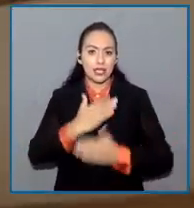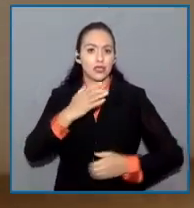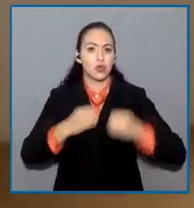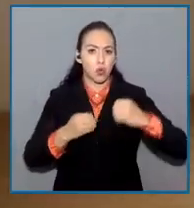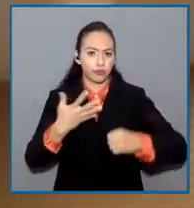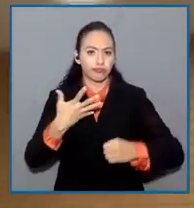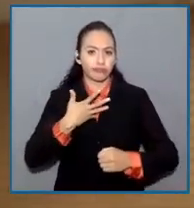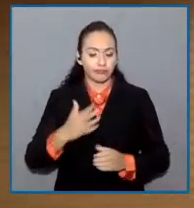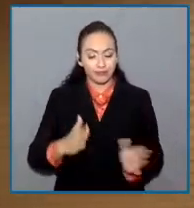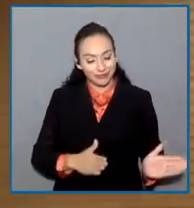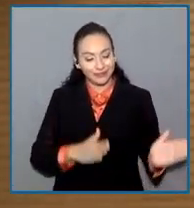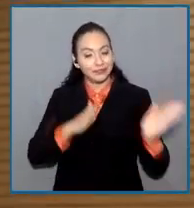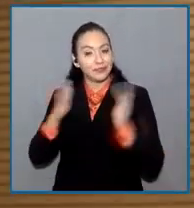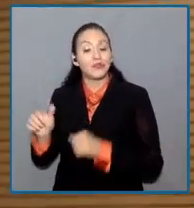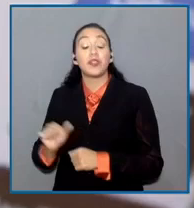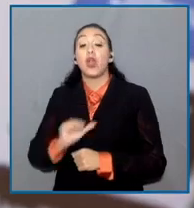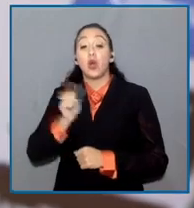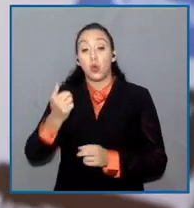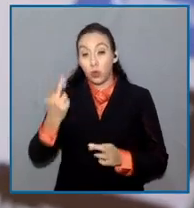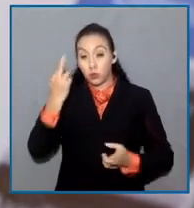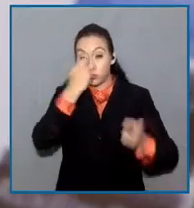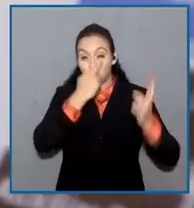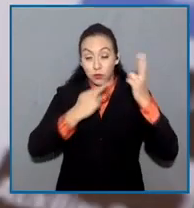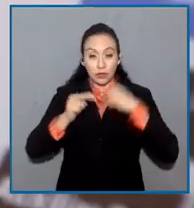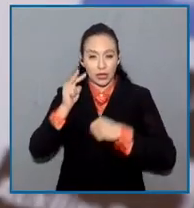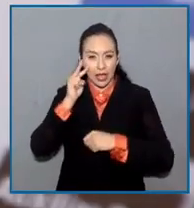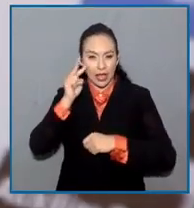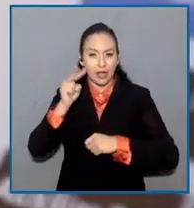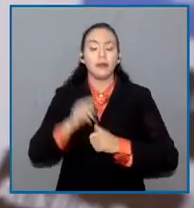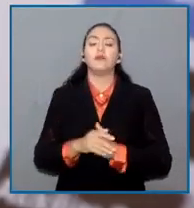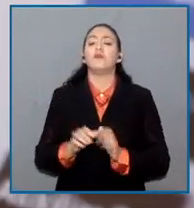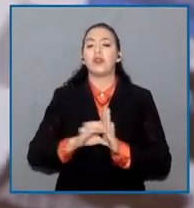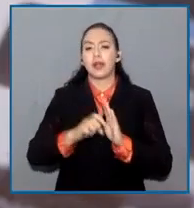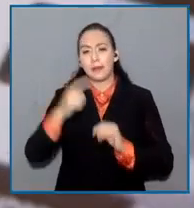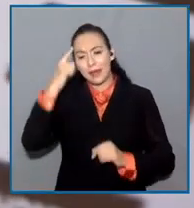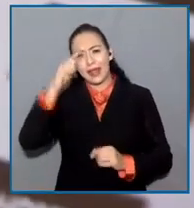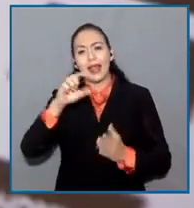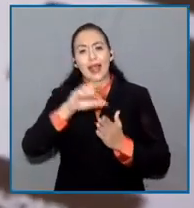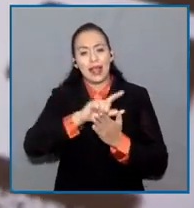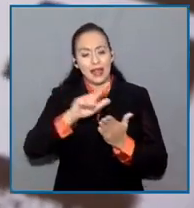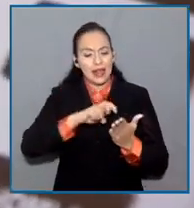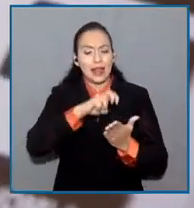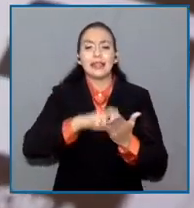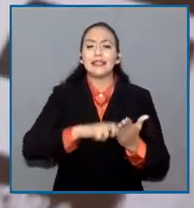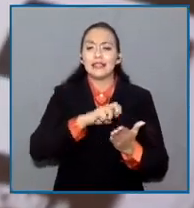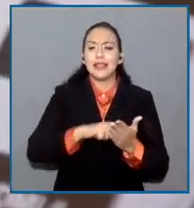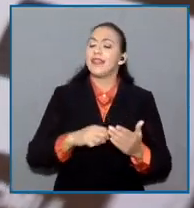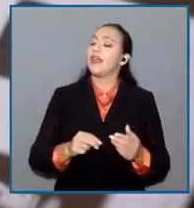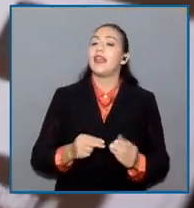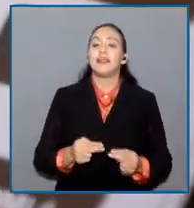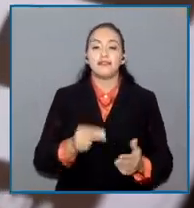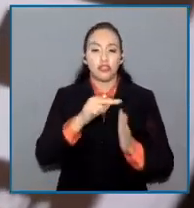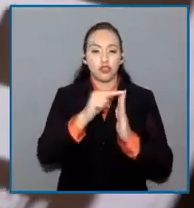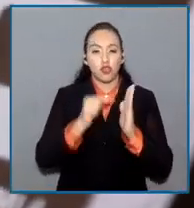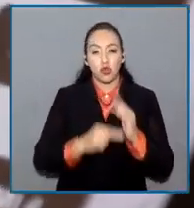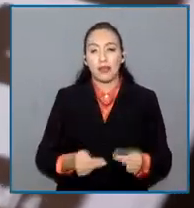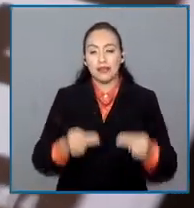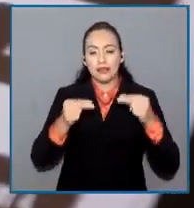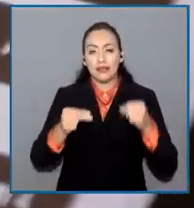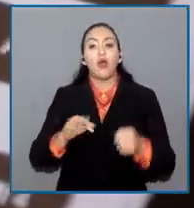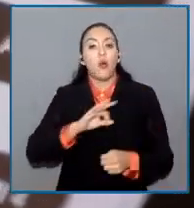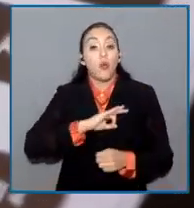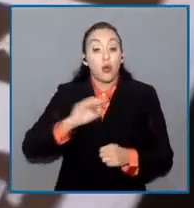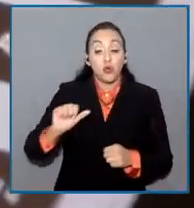primera sala determinó que las providencias precautorias previstas en el Código de Comercio pueden aplicarse sobre un tercero solo en cuanto a